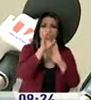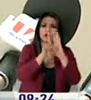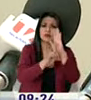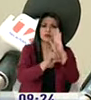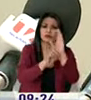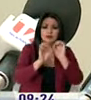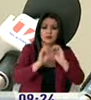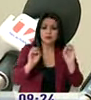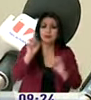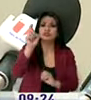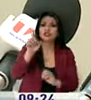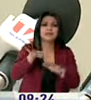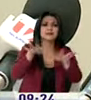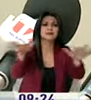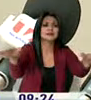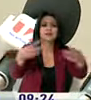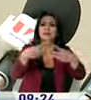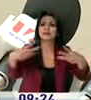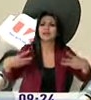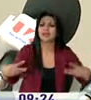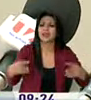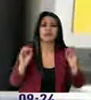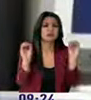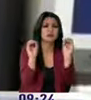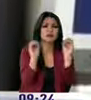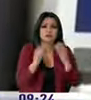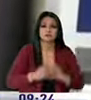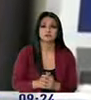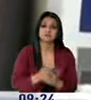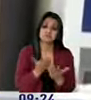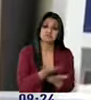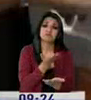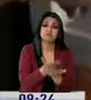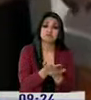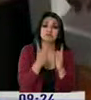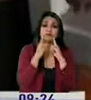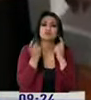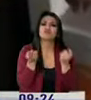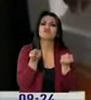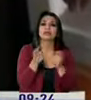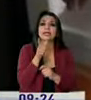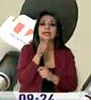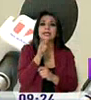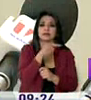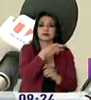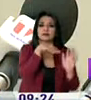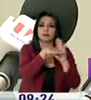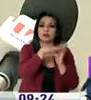sea, no necesitamos maquinaria ni nada. Y proponen que sea controlada por el Banco